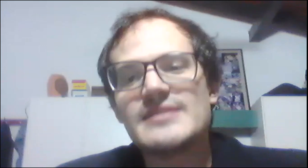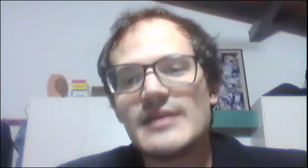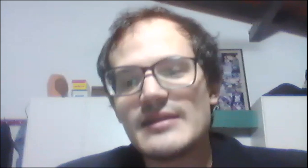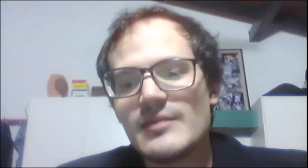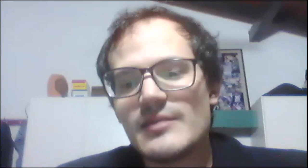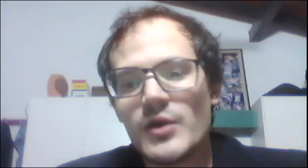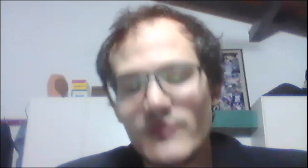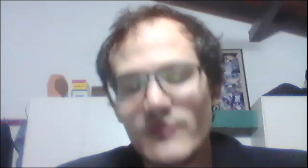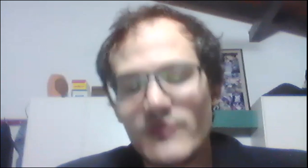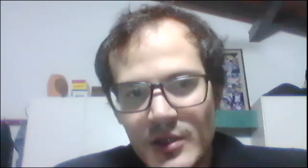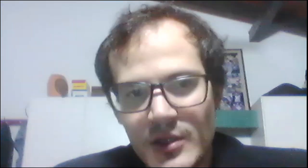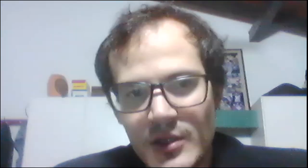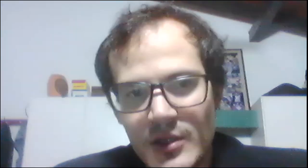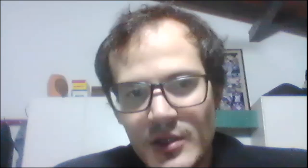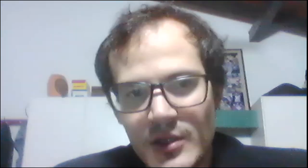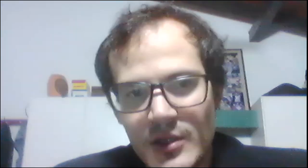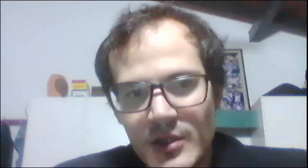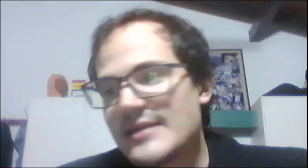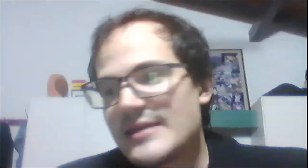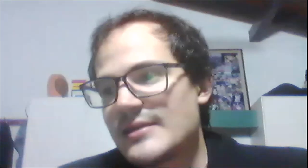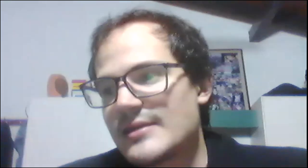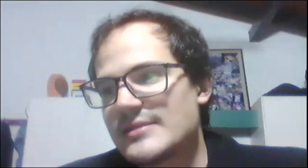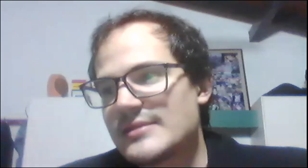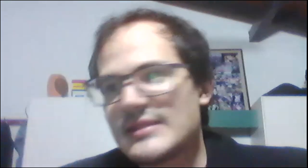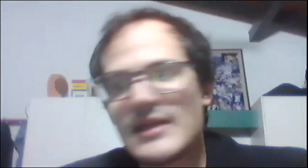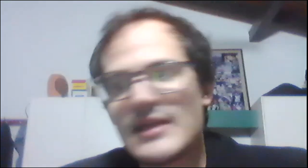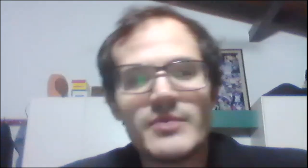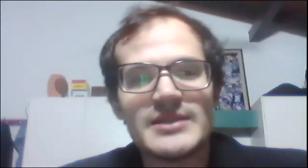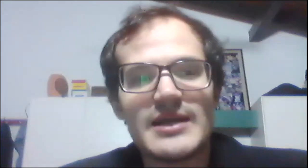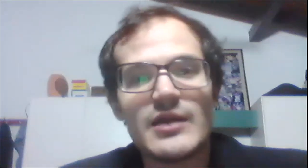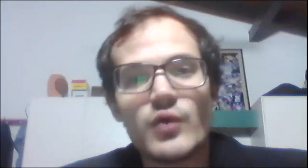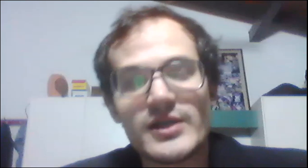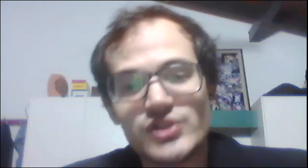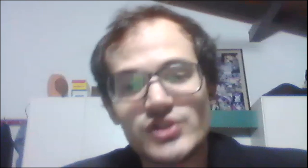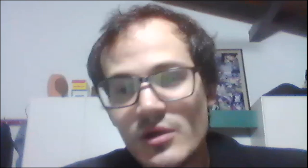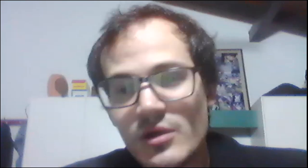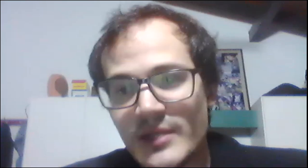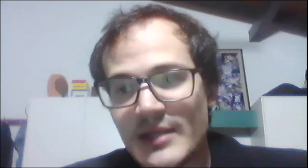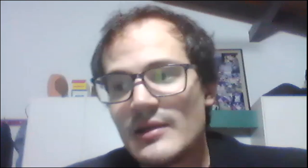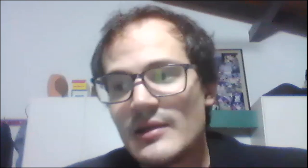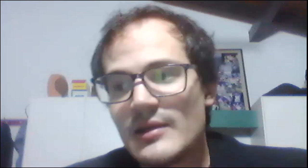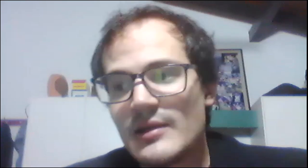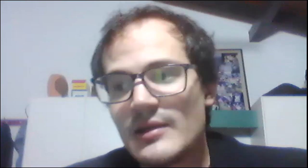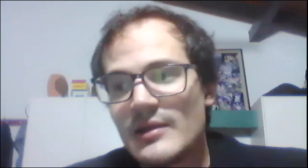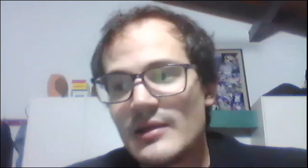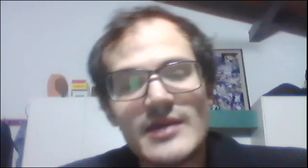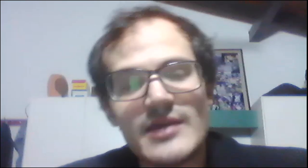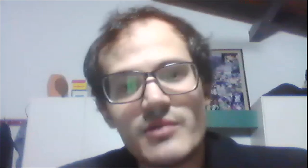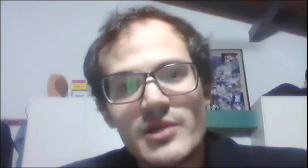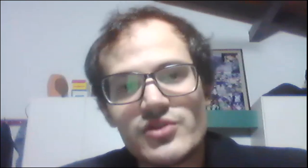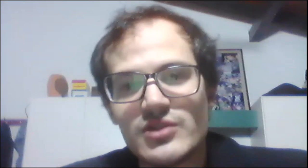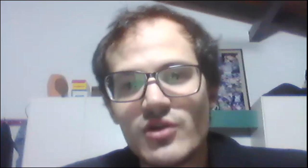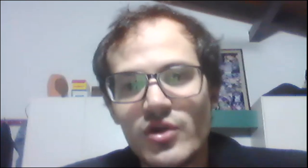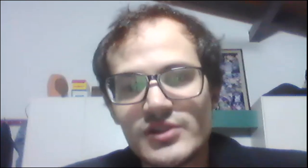es buscar la felicidad del pueblo. Y tal es así que se trata de fomentar la educación, ¿verdad? El 6 de